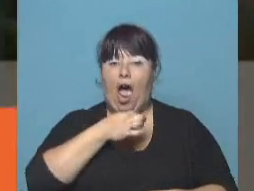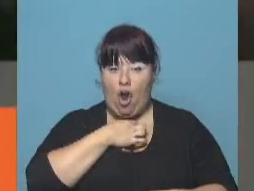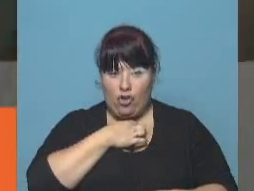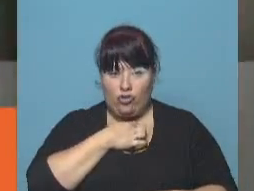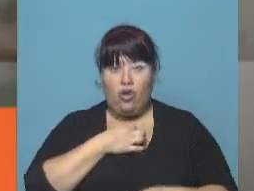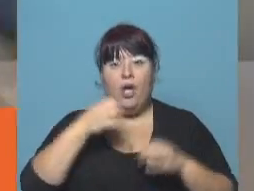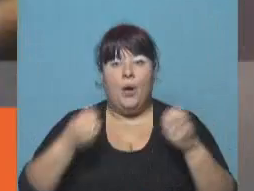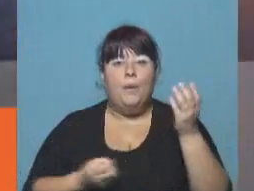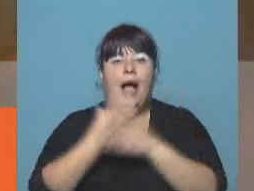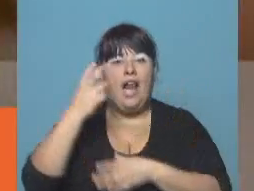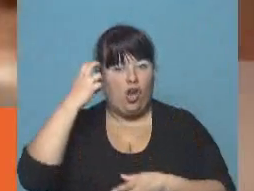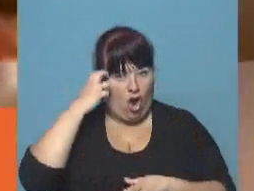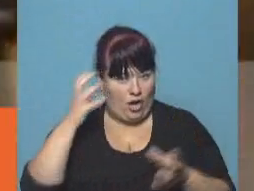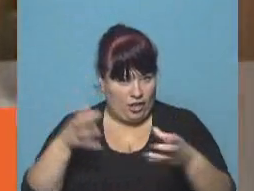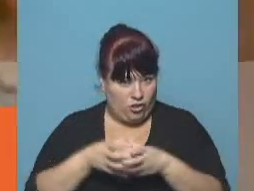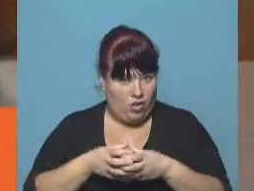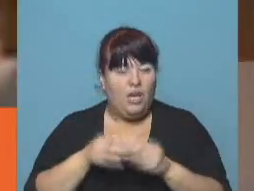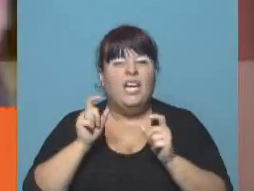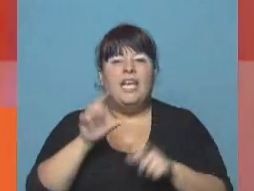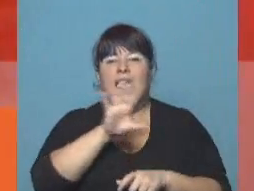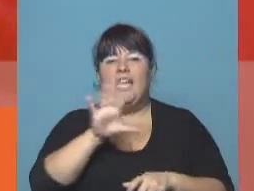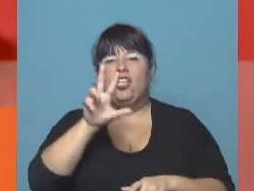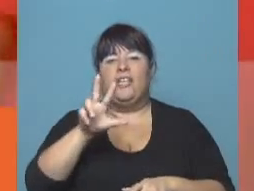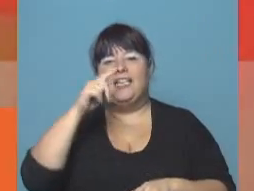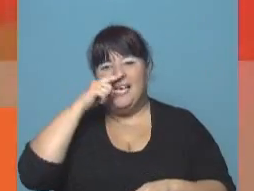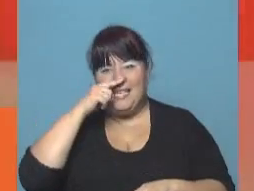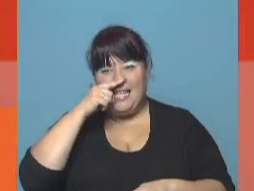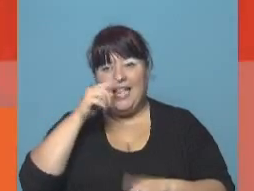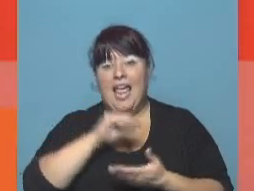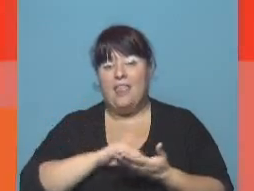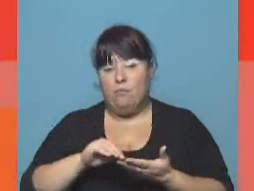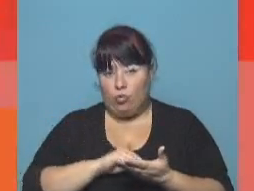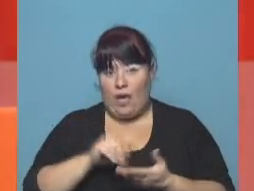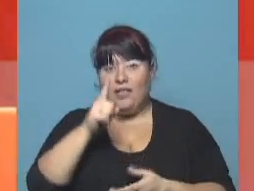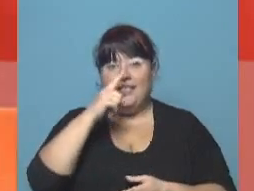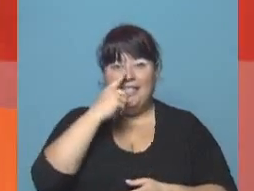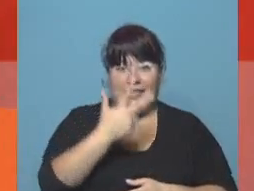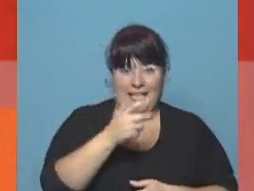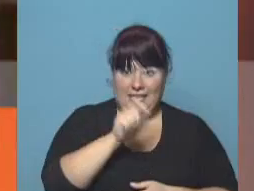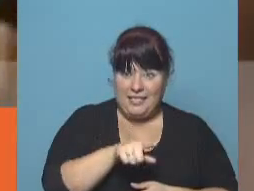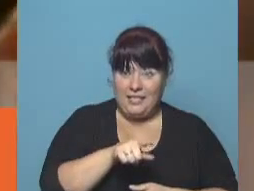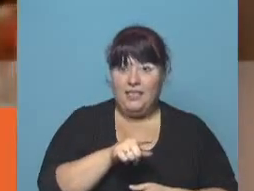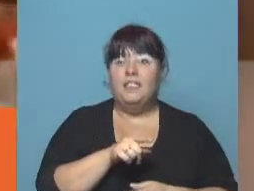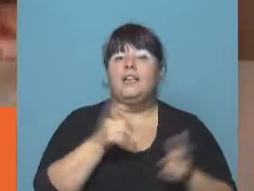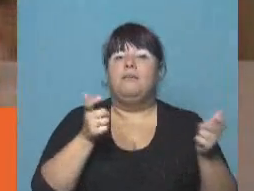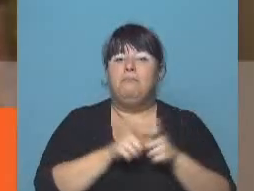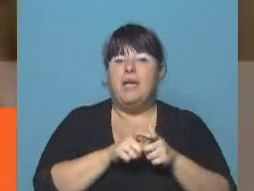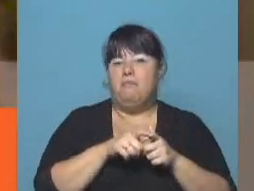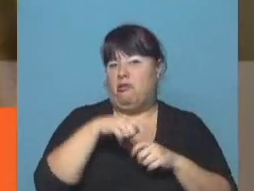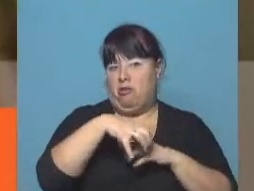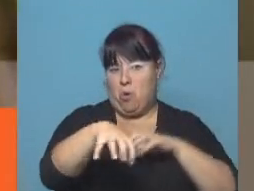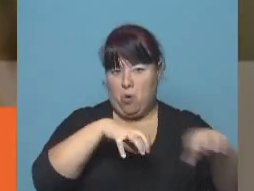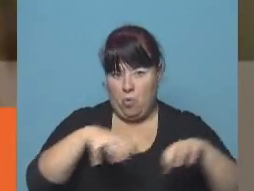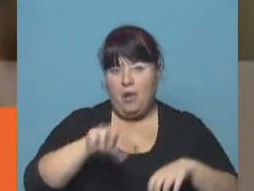se conformará la asamblea, formada por 537 constituyentes, 173 de ellos miembros